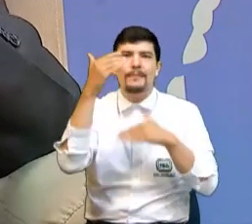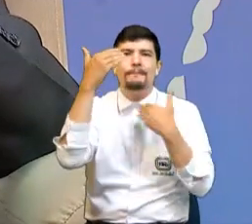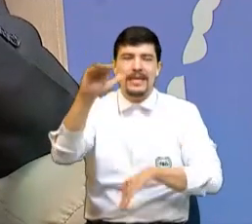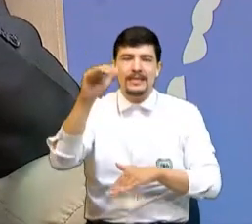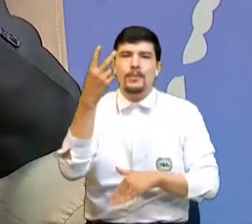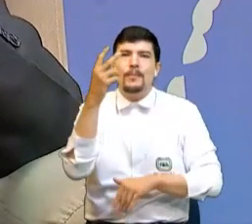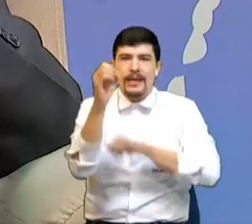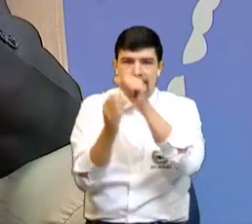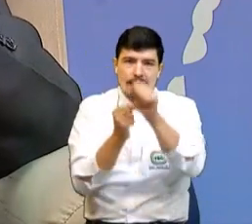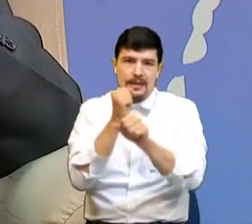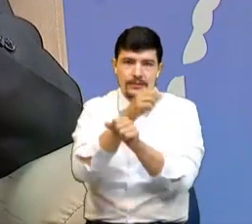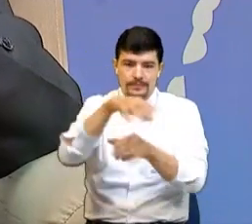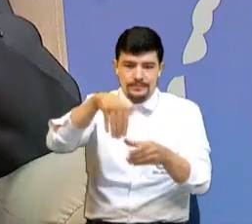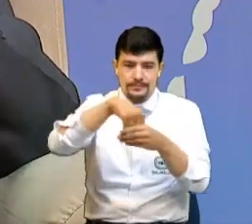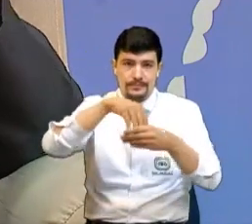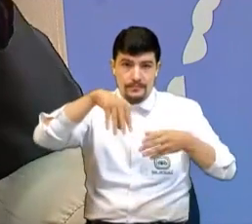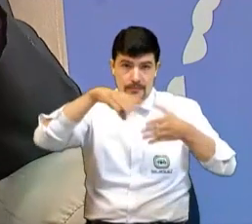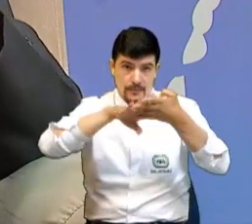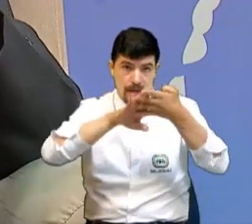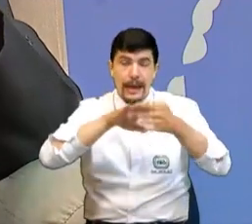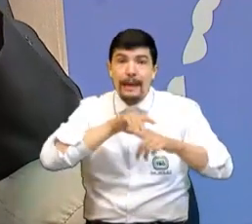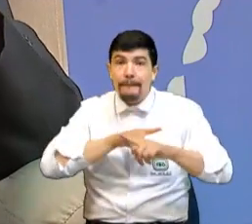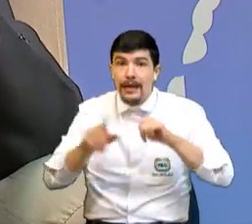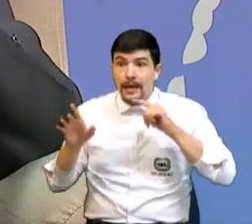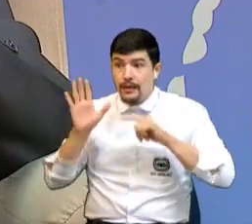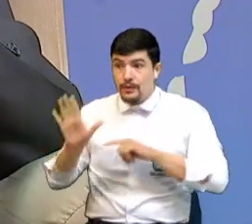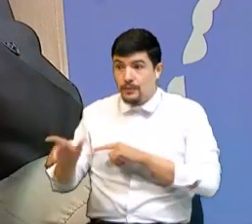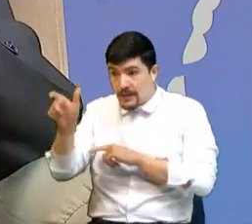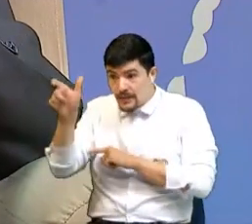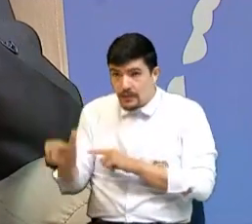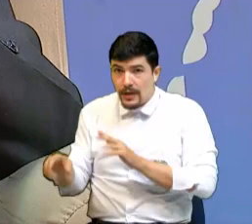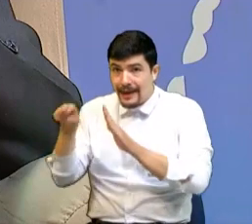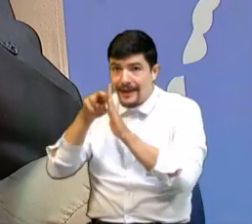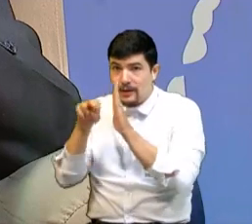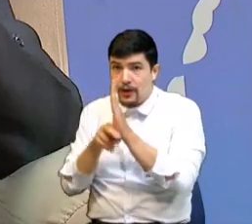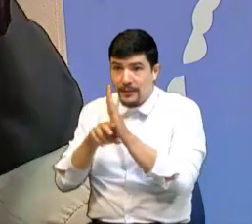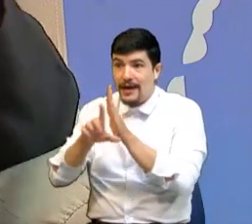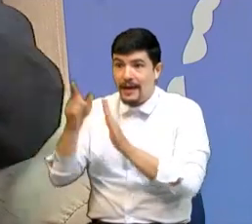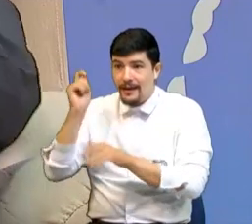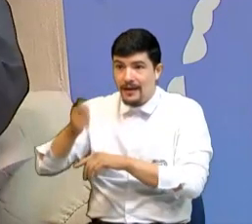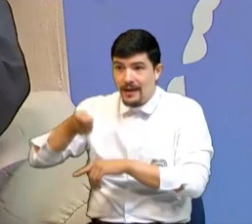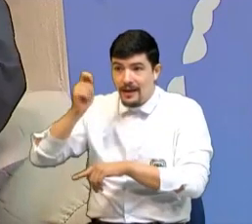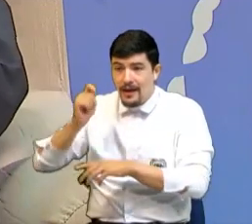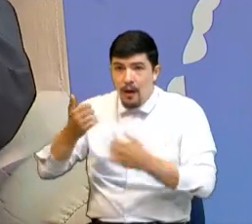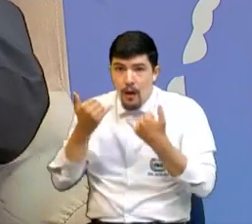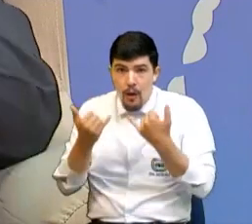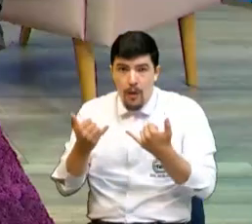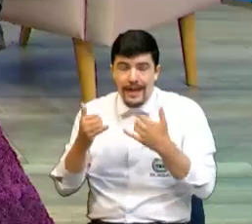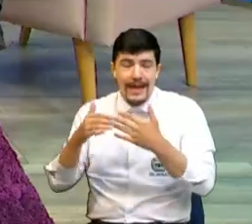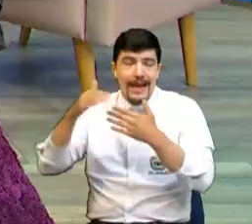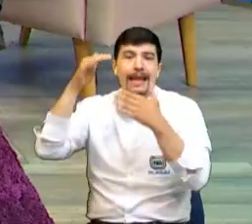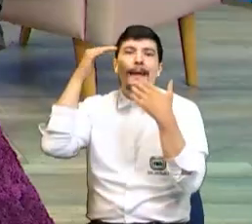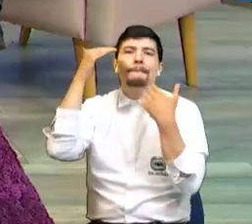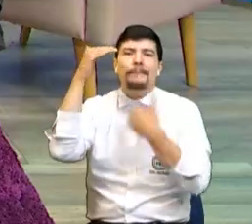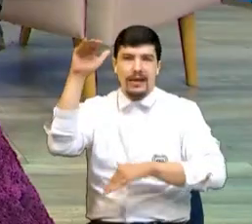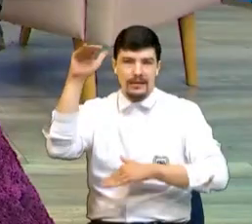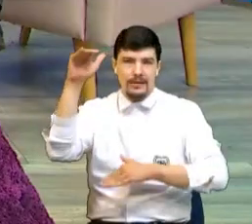20 años de prisión. Uh-huh. ¿Sí? Pero como el legislador hoy en día tiene el rango máximo